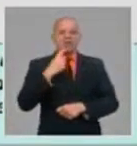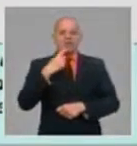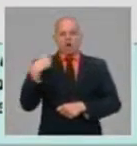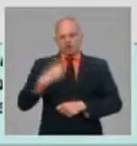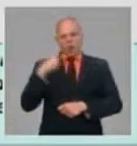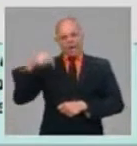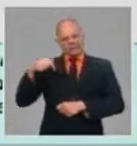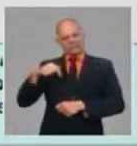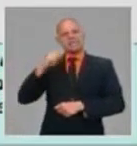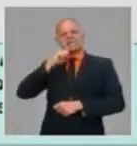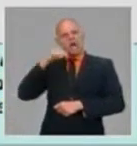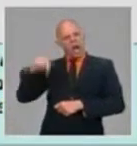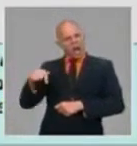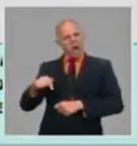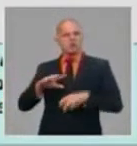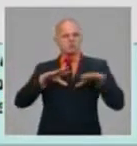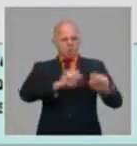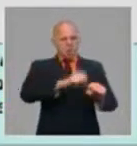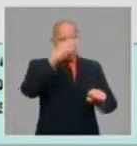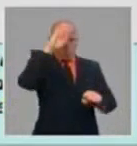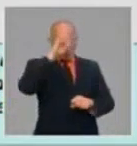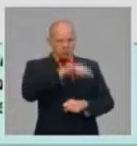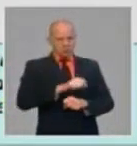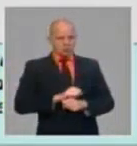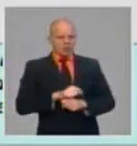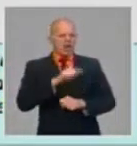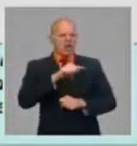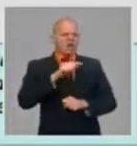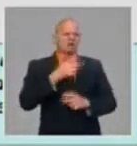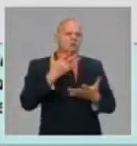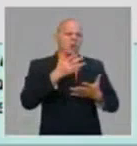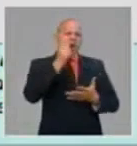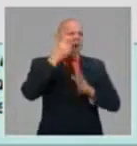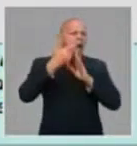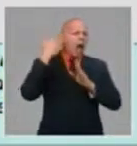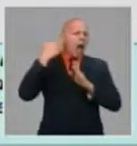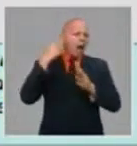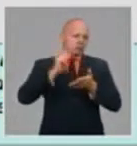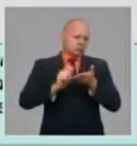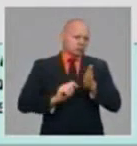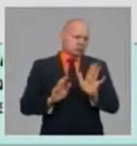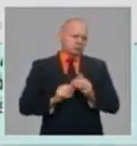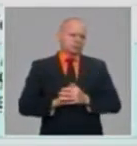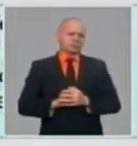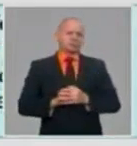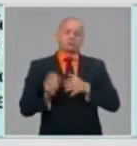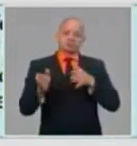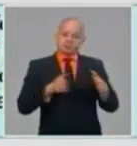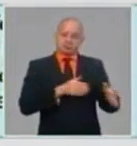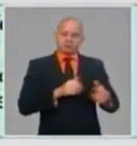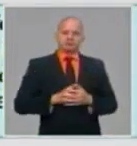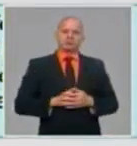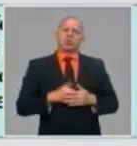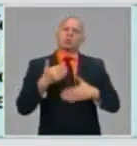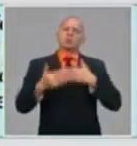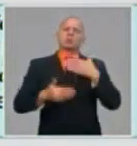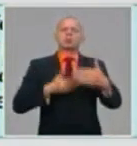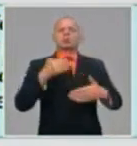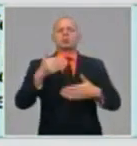que fue secretario de Estado en el año 1881. Miren en qué época. Continuamos. ¿Quedaba alguna duda? Otro